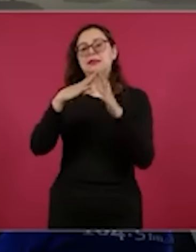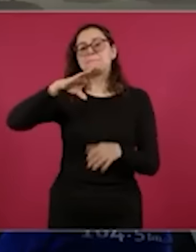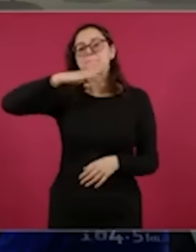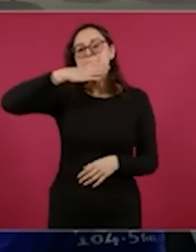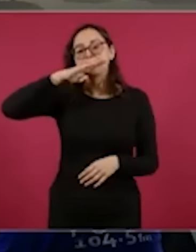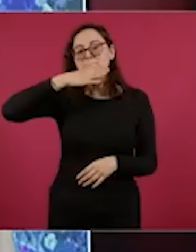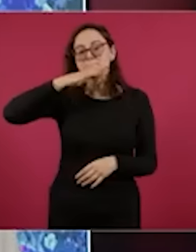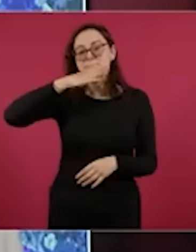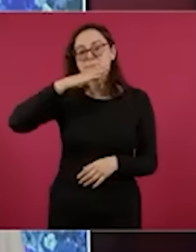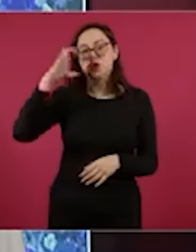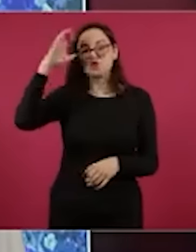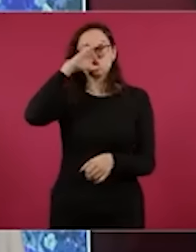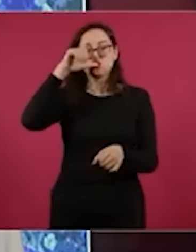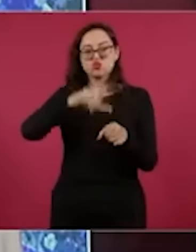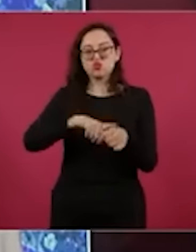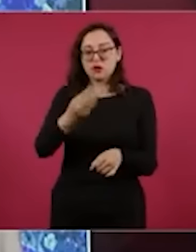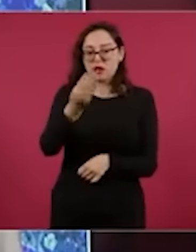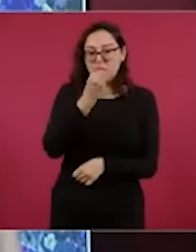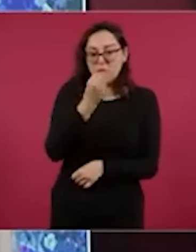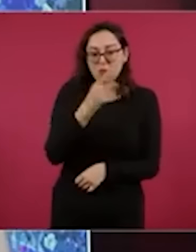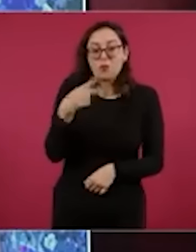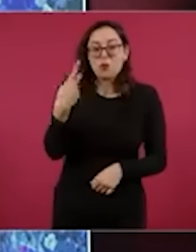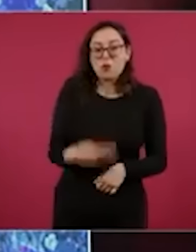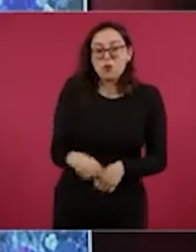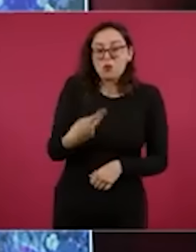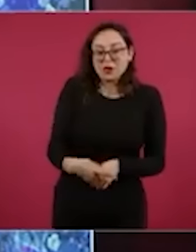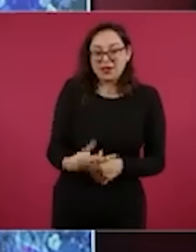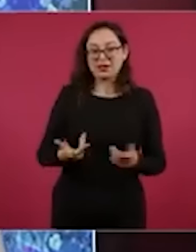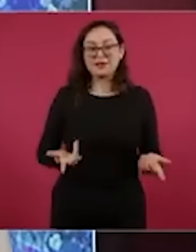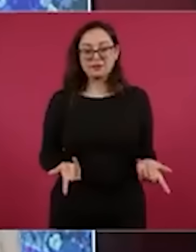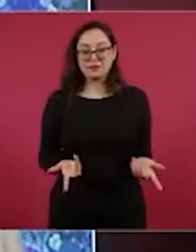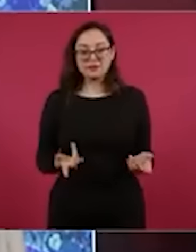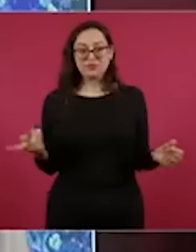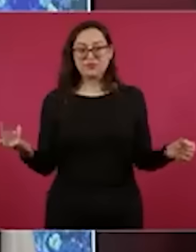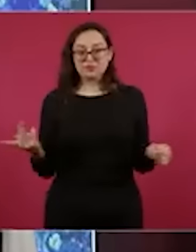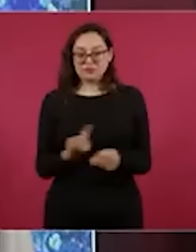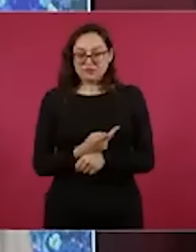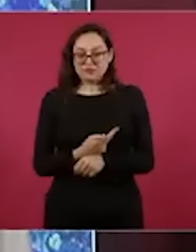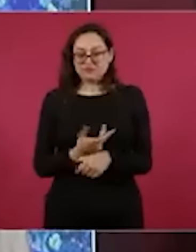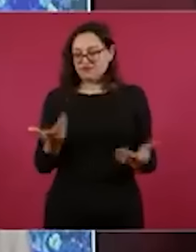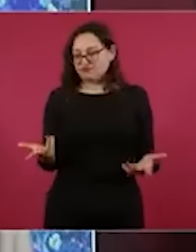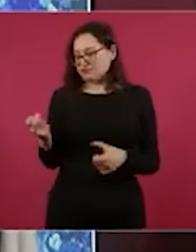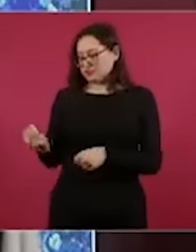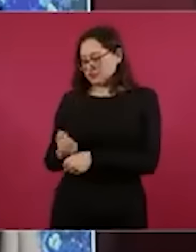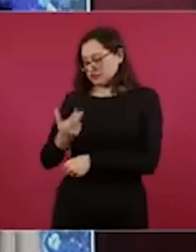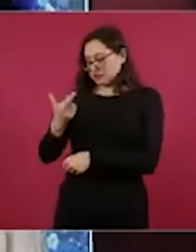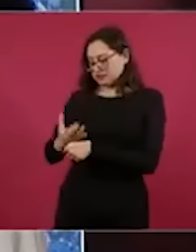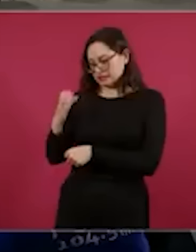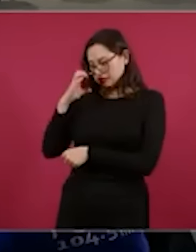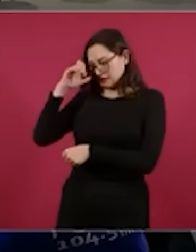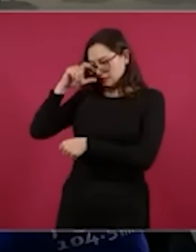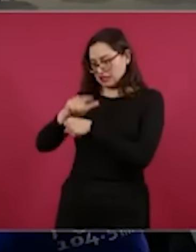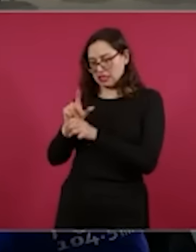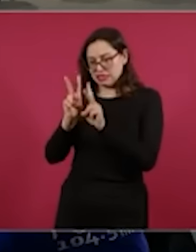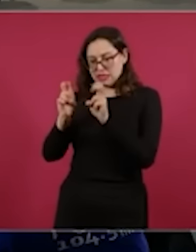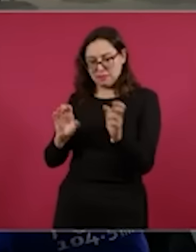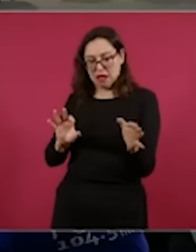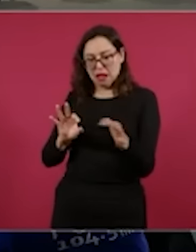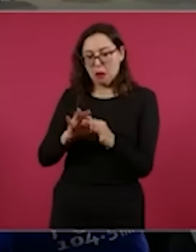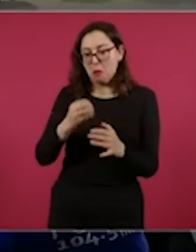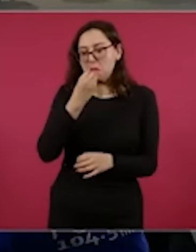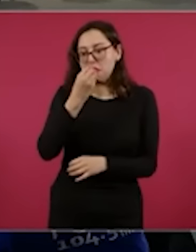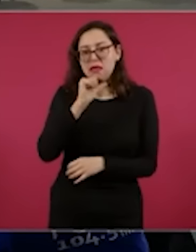de la cultura alimentaria que tenía, no tenía en la Secretaría de Cultura una línea de trabajo de este poderoso elemento.